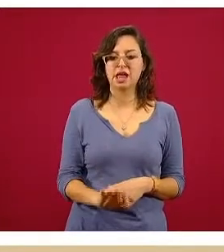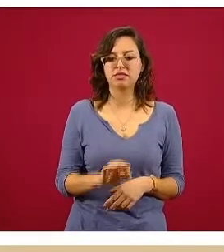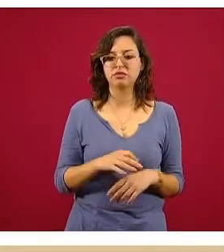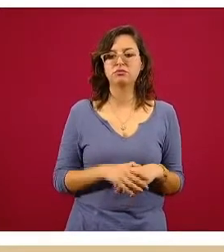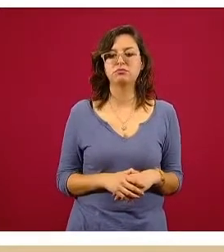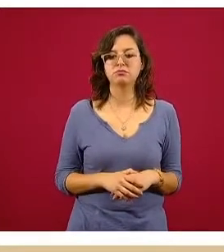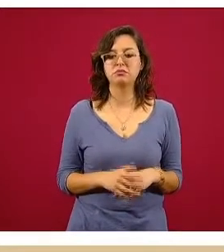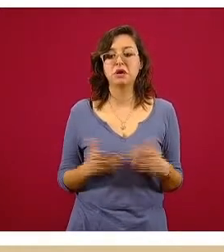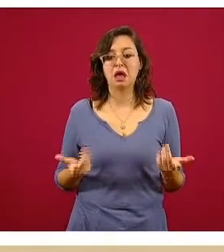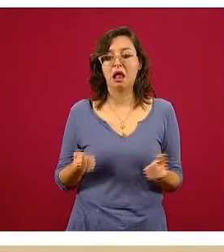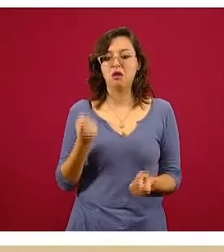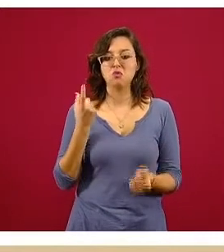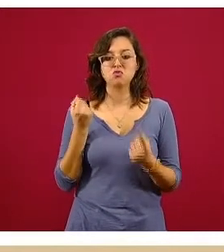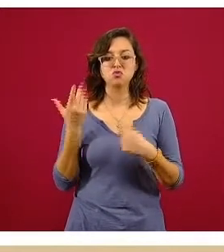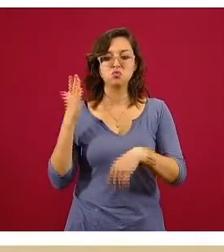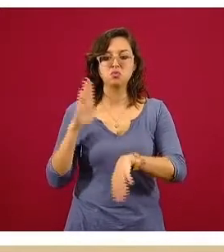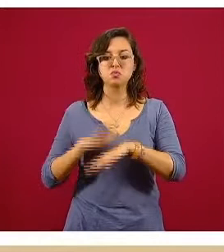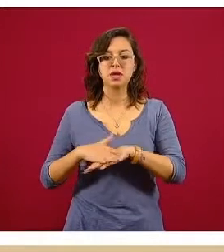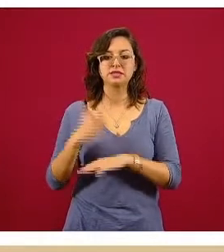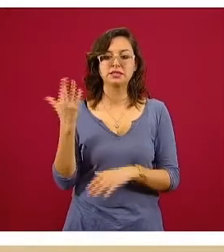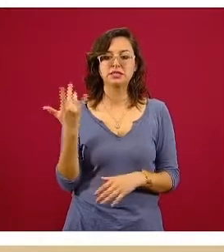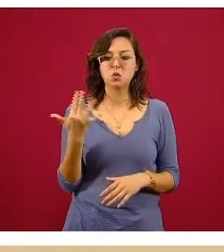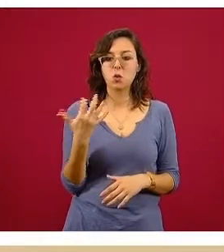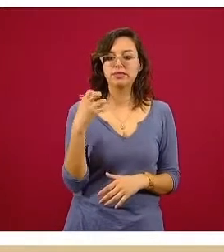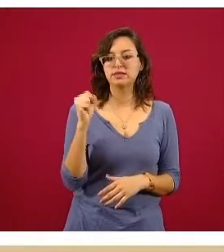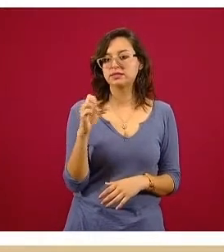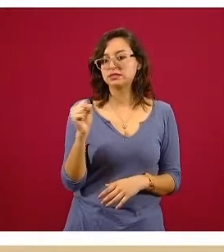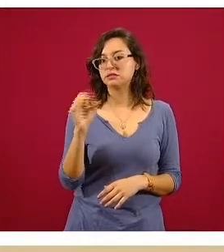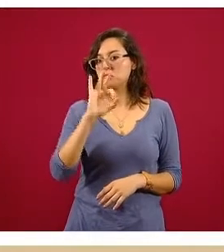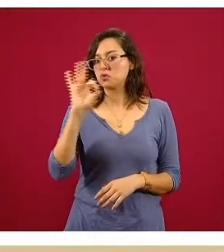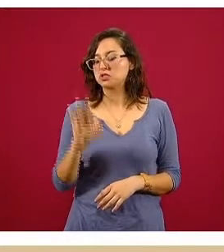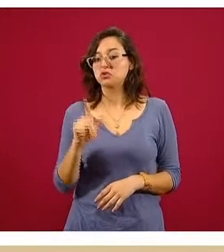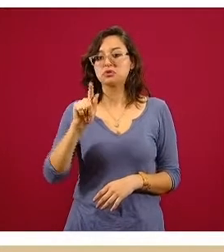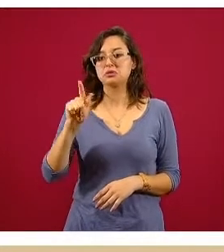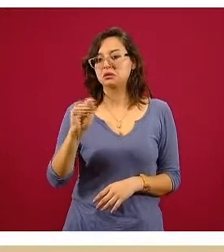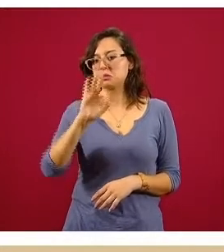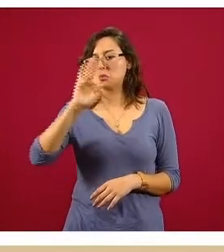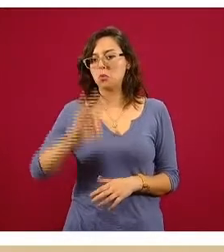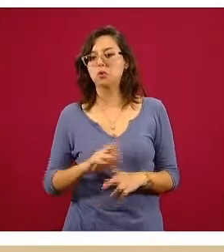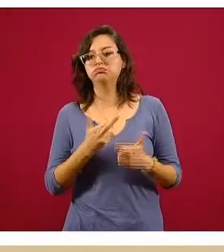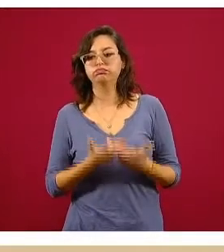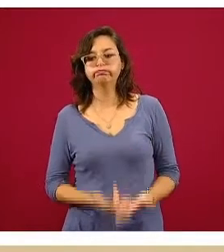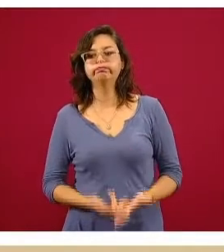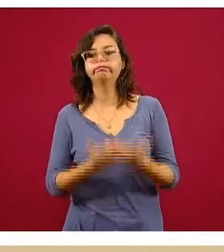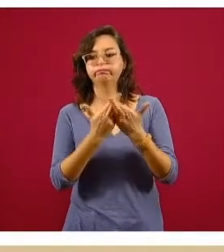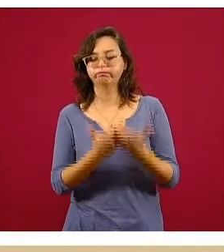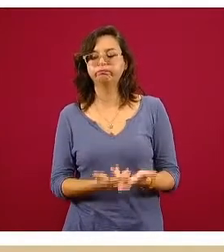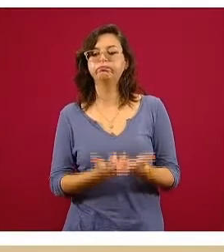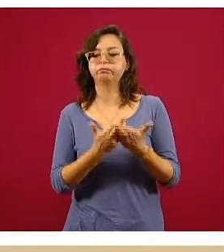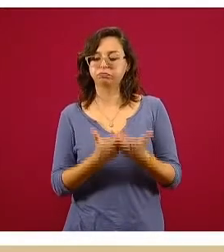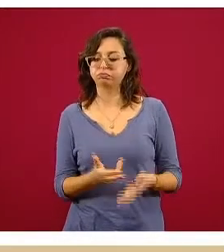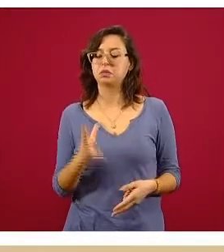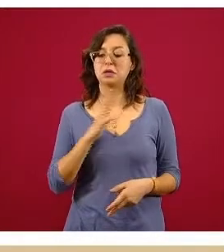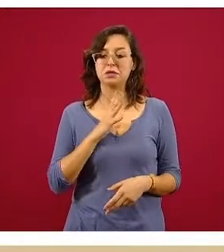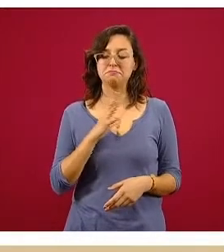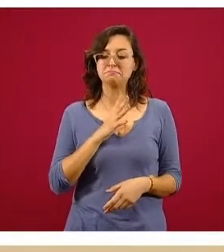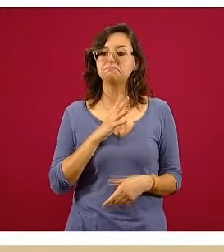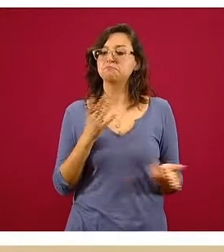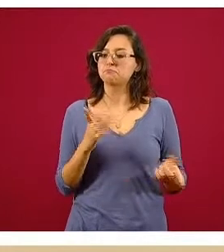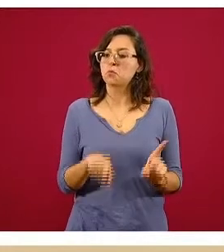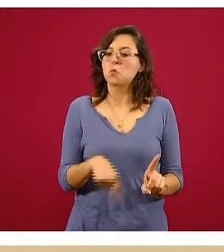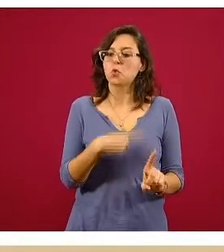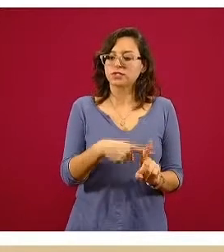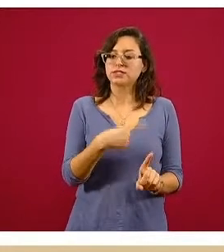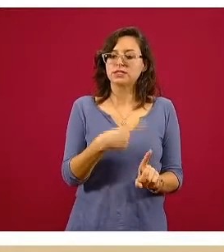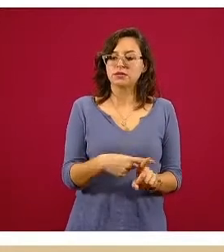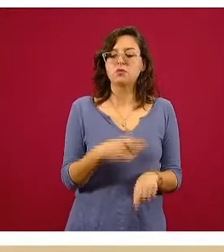del 50%, del 60% o inclusive del 70% de disponibilidad de este tipo de camas, lo cual también es bueno